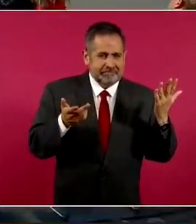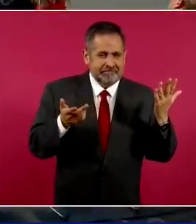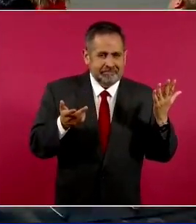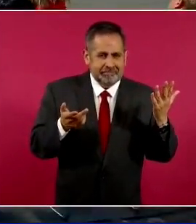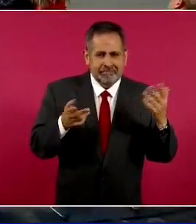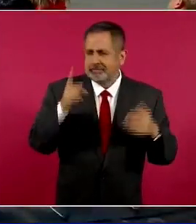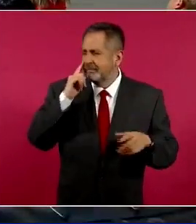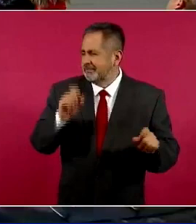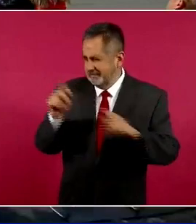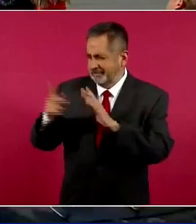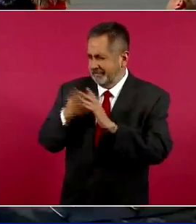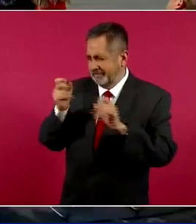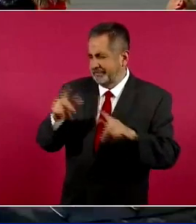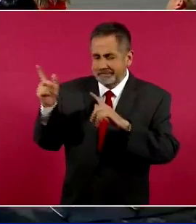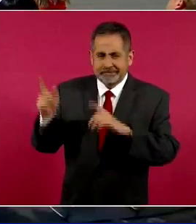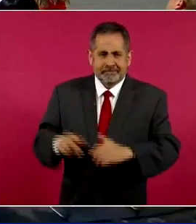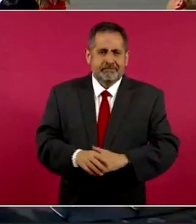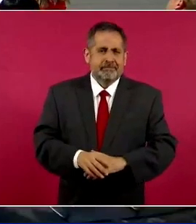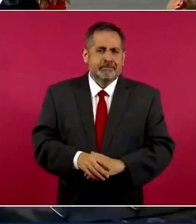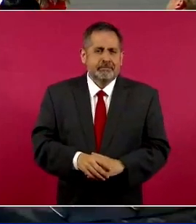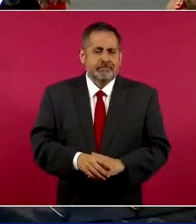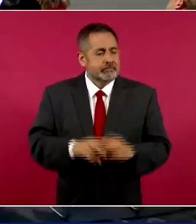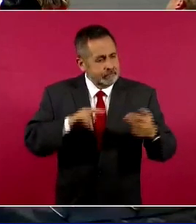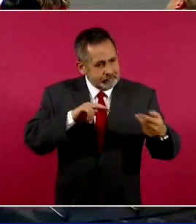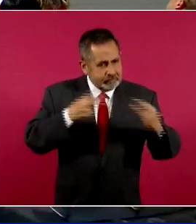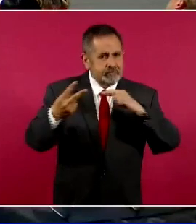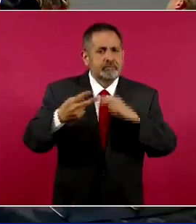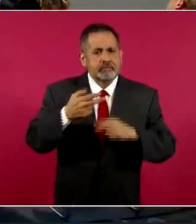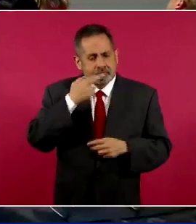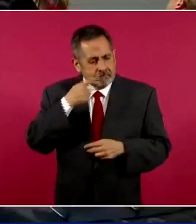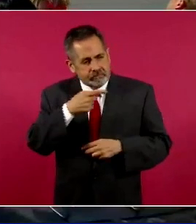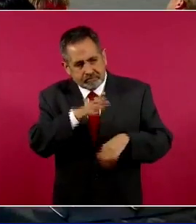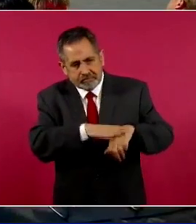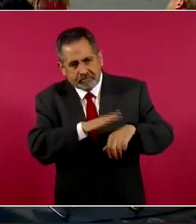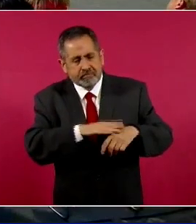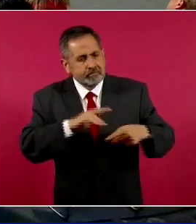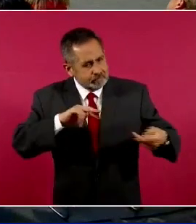a ver, ponla, en vez de eso,